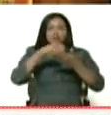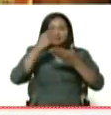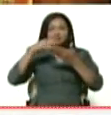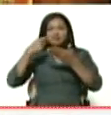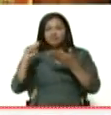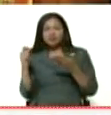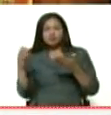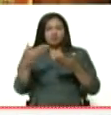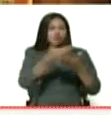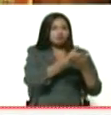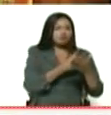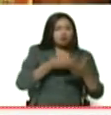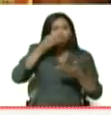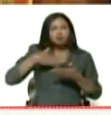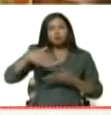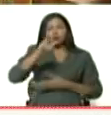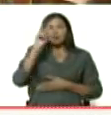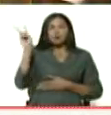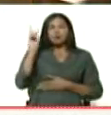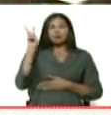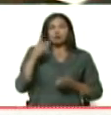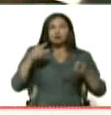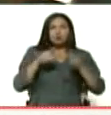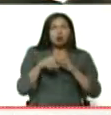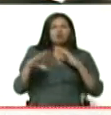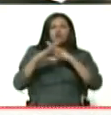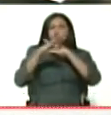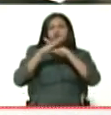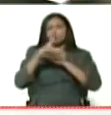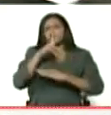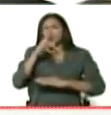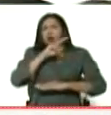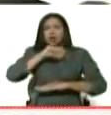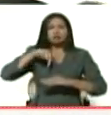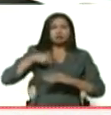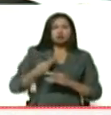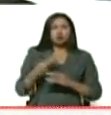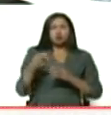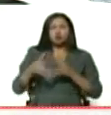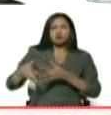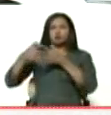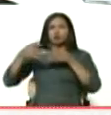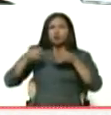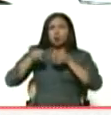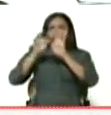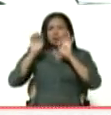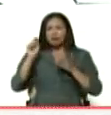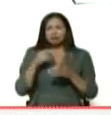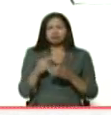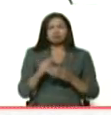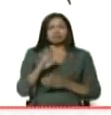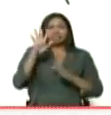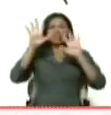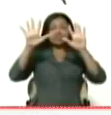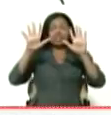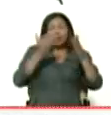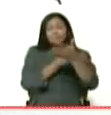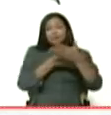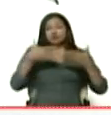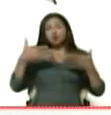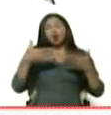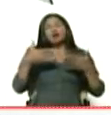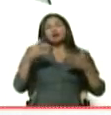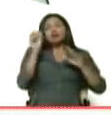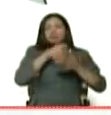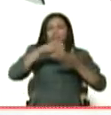del pueblo de Venezuela contra el bloqueo criminal del imperio norteamericano y de la derecha venezolana. 10 millones de firmas,